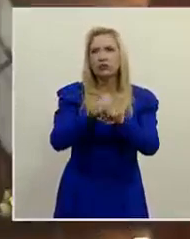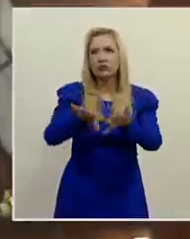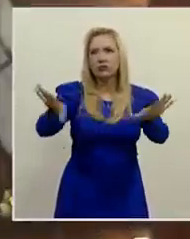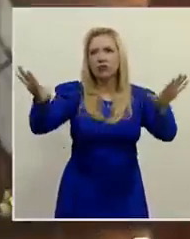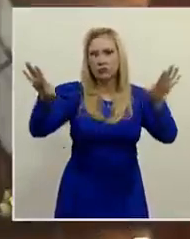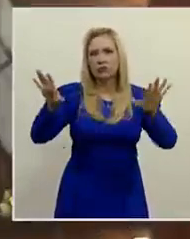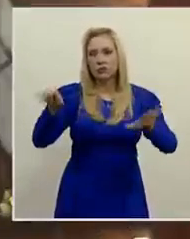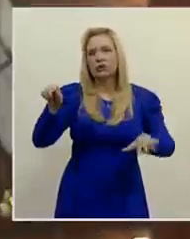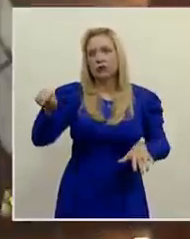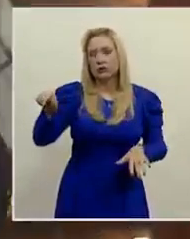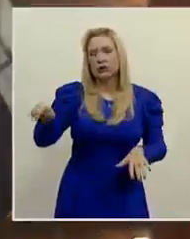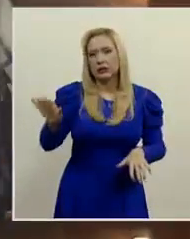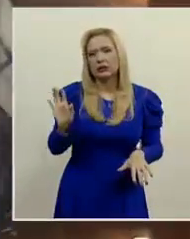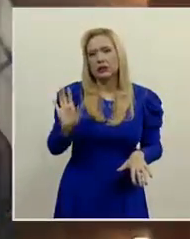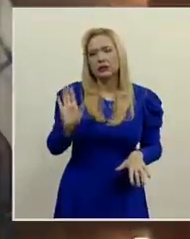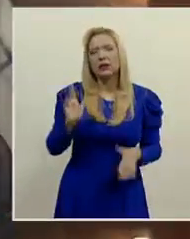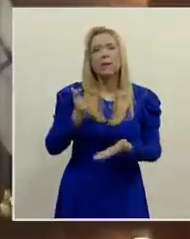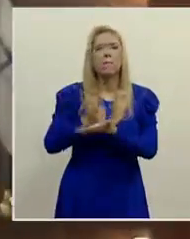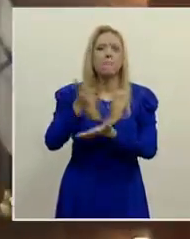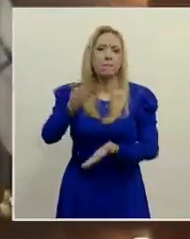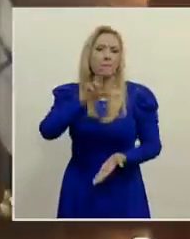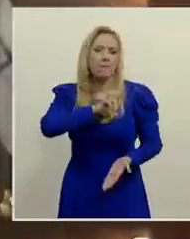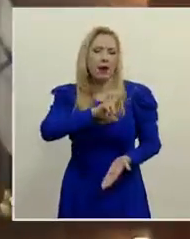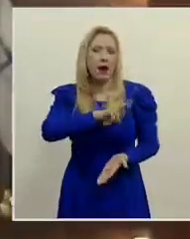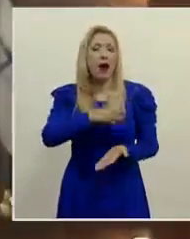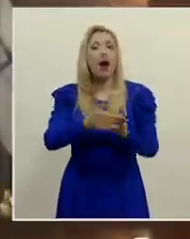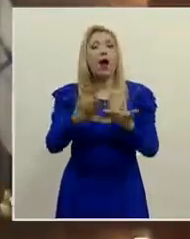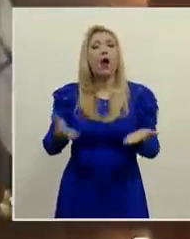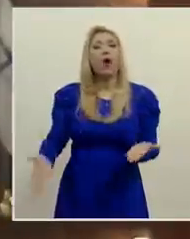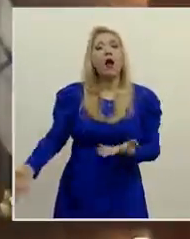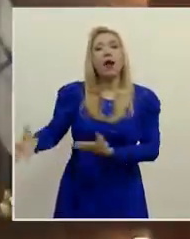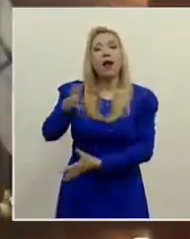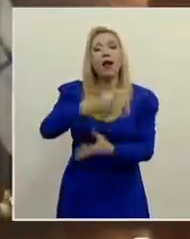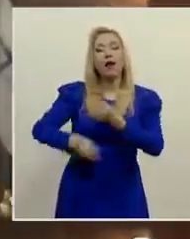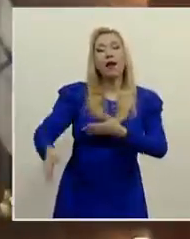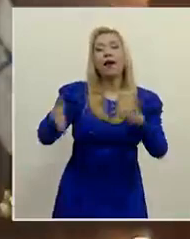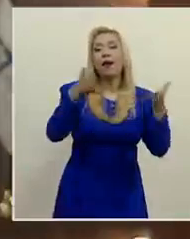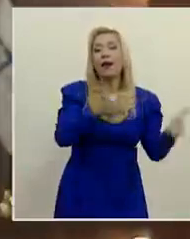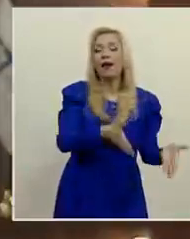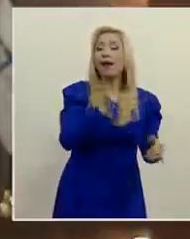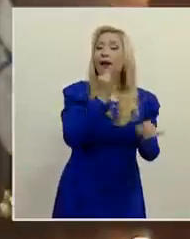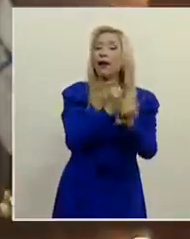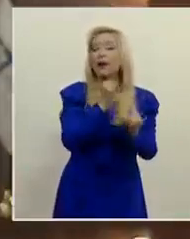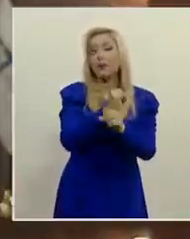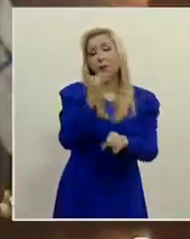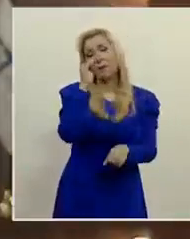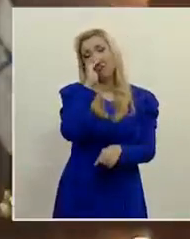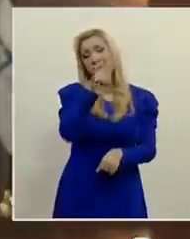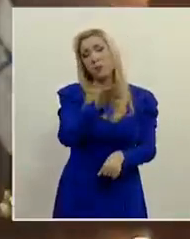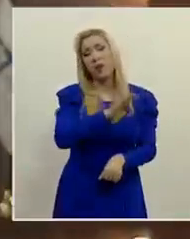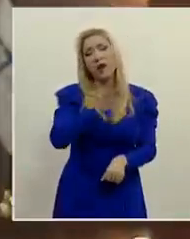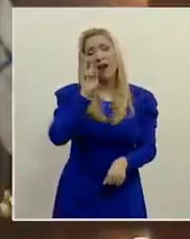servicios de televisión de paga. Y ahora la transición se está dando hacia las plataformas del